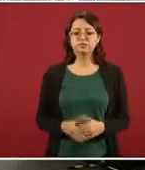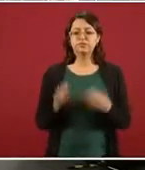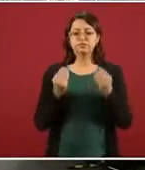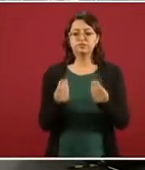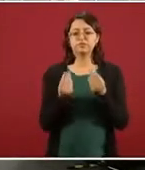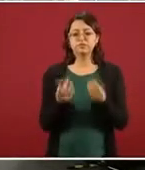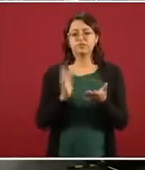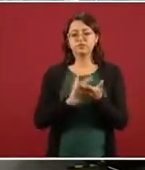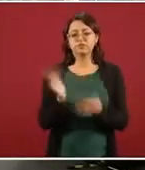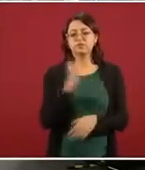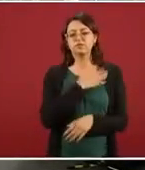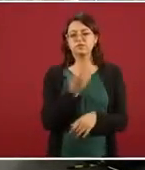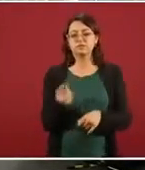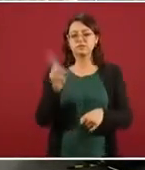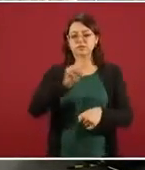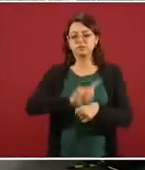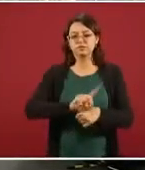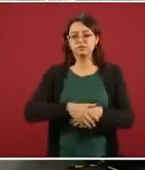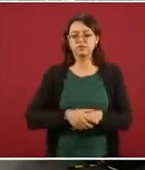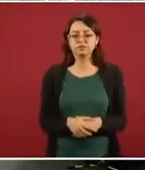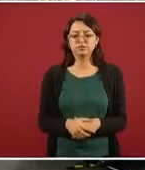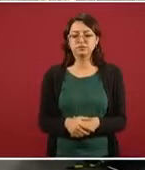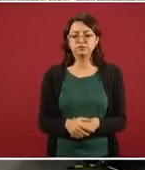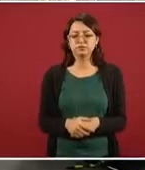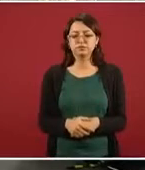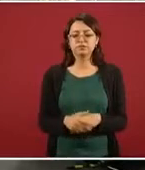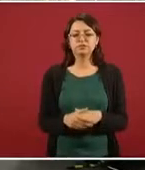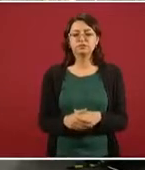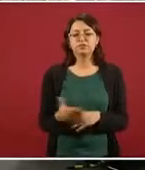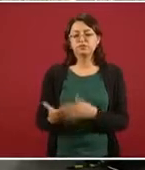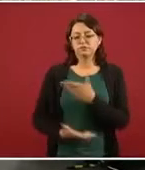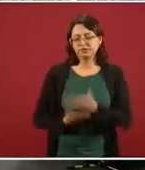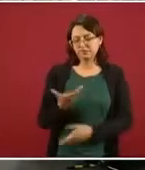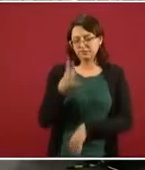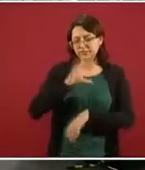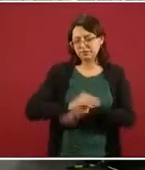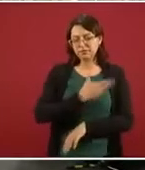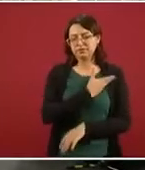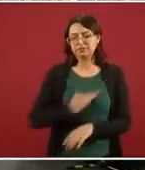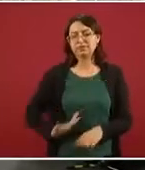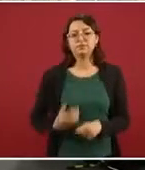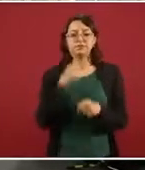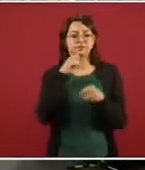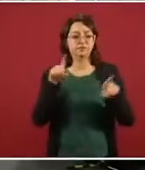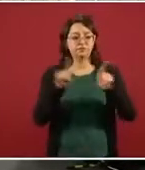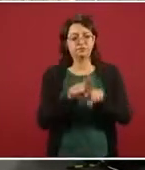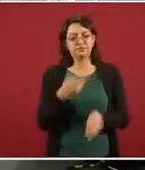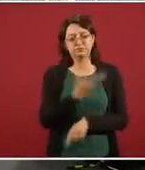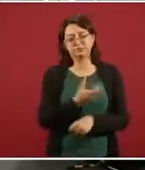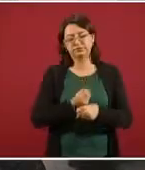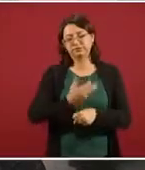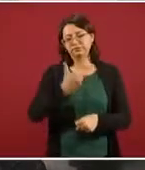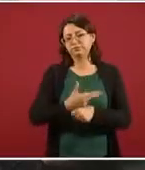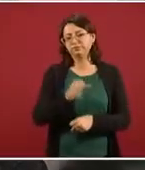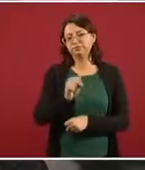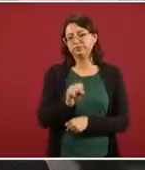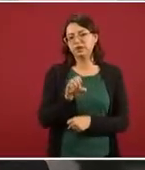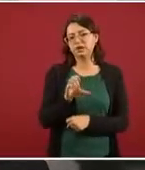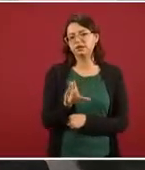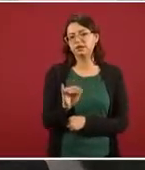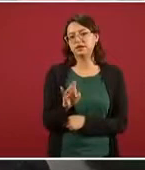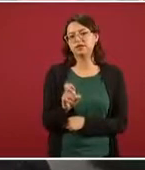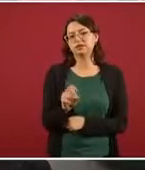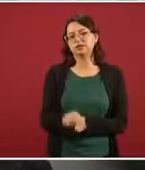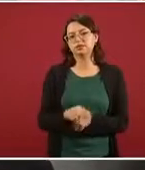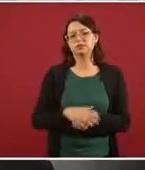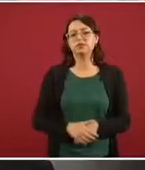Muchas gracias. Buenos días. Con el permiso del señor presidente y de nuestra secretaria de Bienestar,